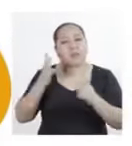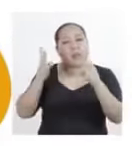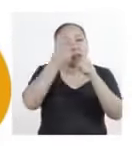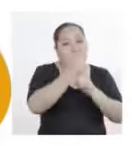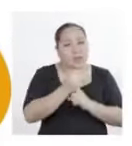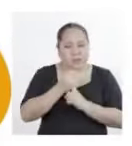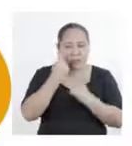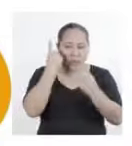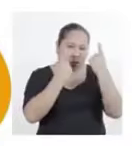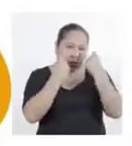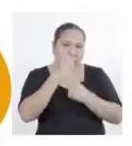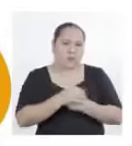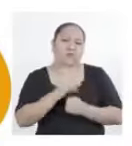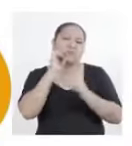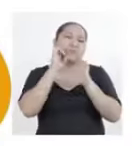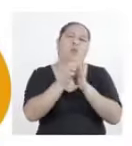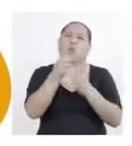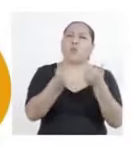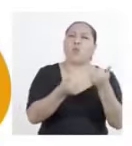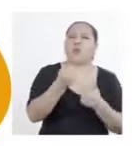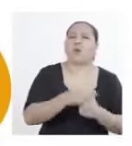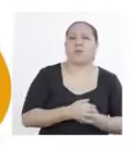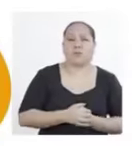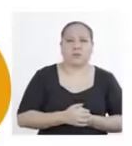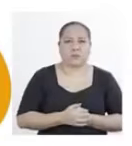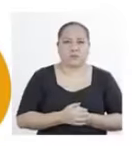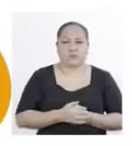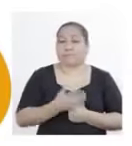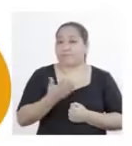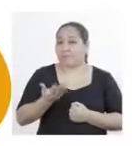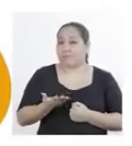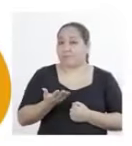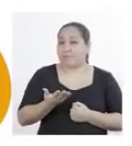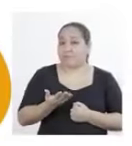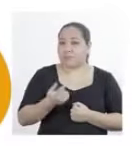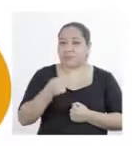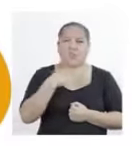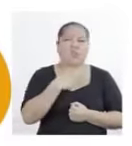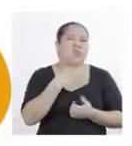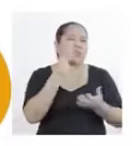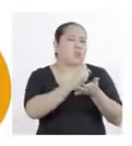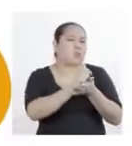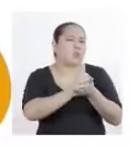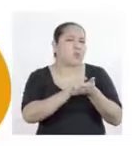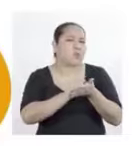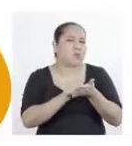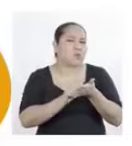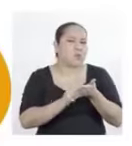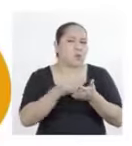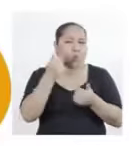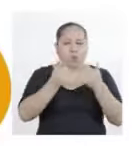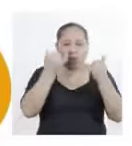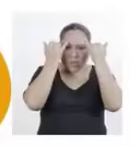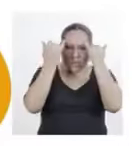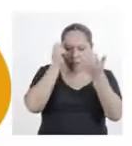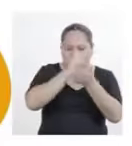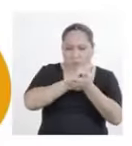Eso se logra haciéndose preguntas ¿Como cuáles? ¿Cómo? ¿Qué voy a escribir?